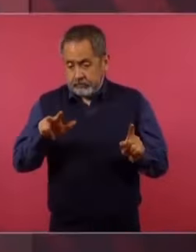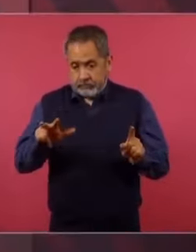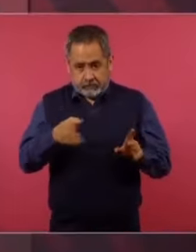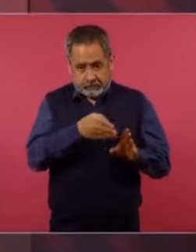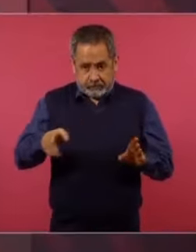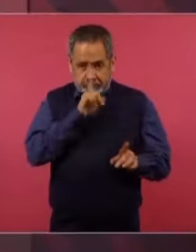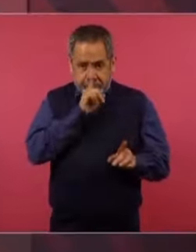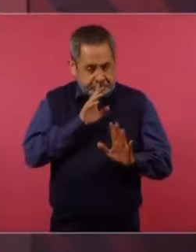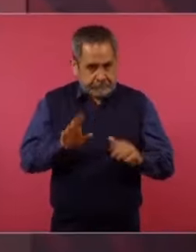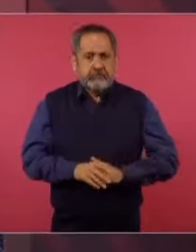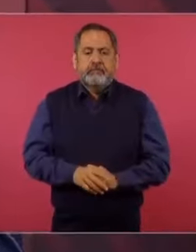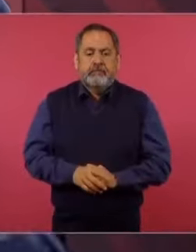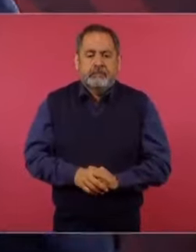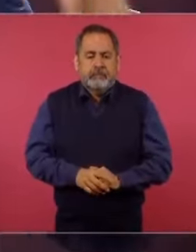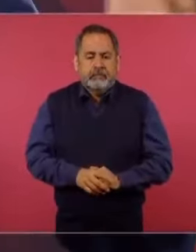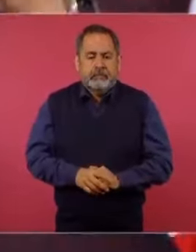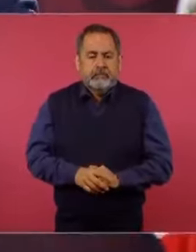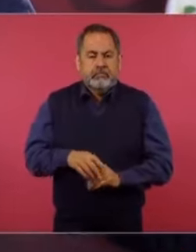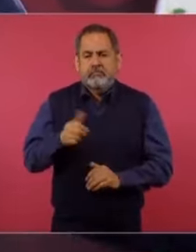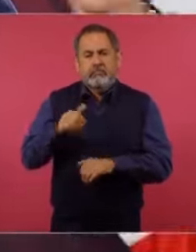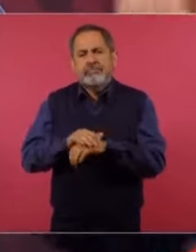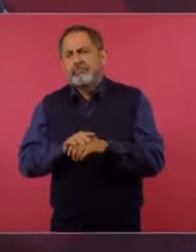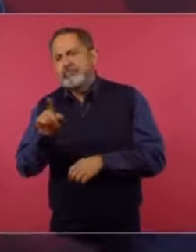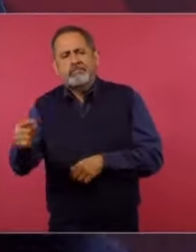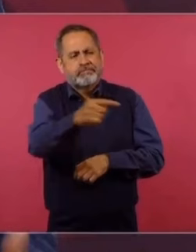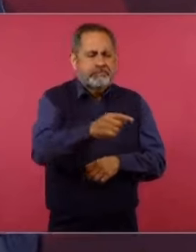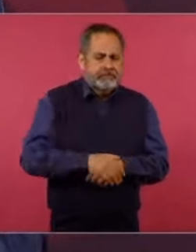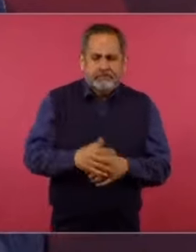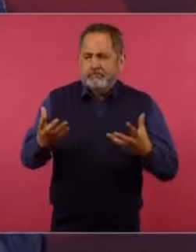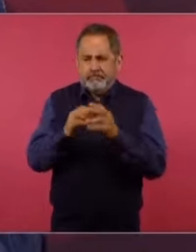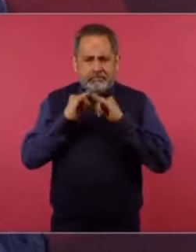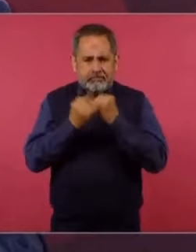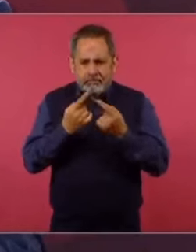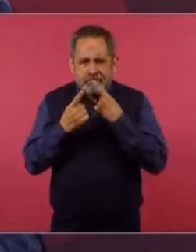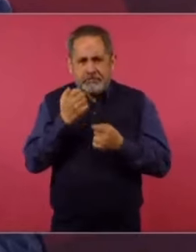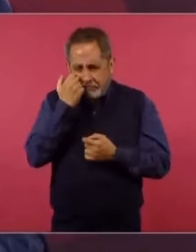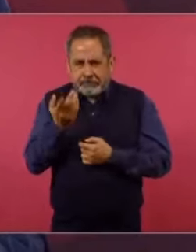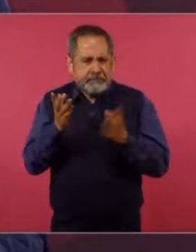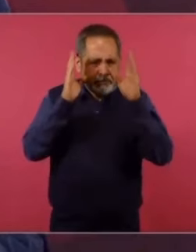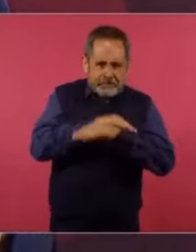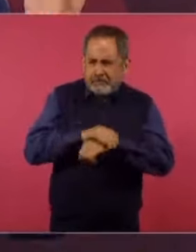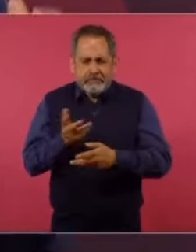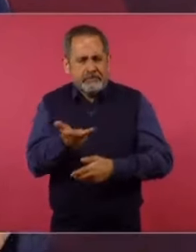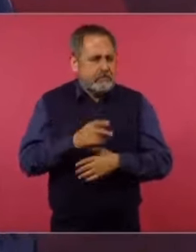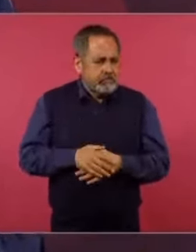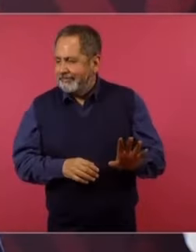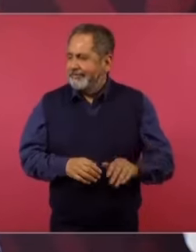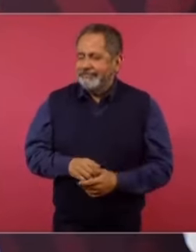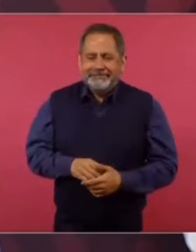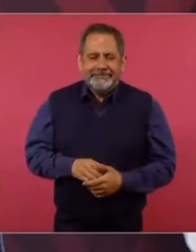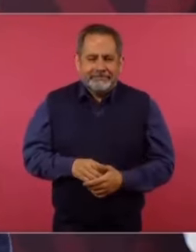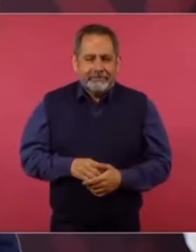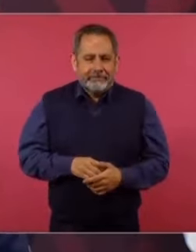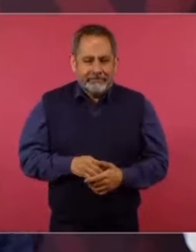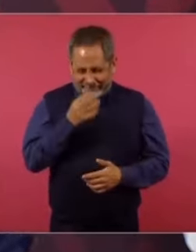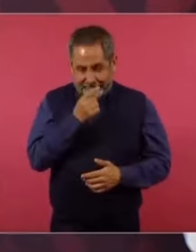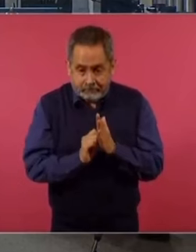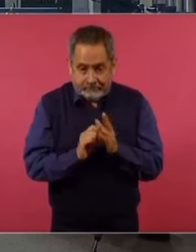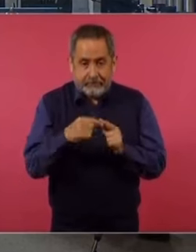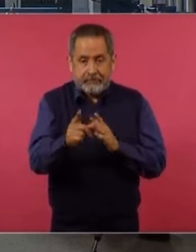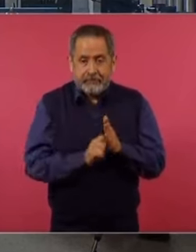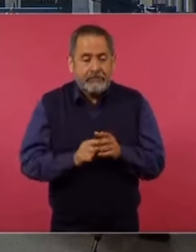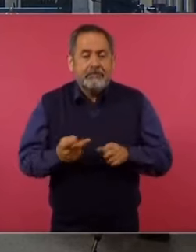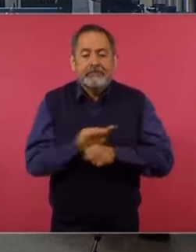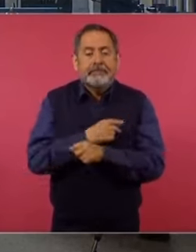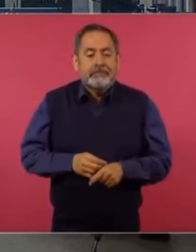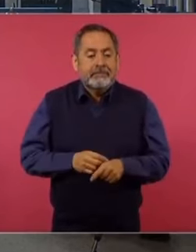hablar, a través de un amigo común, vamos a reunirnos, yo quiero restablecer la amistad, y nos reunimos. No había pasado un mes,